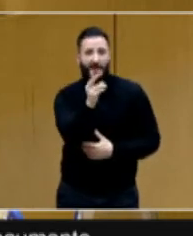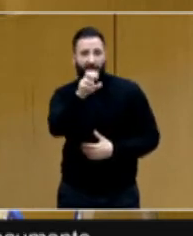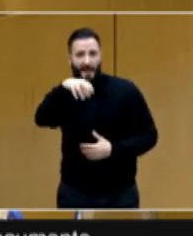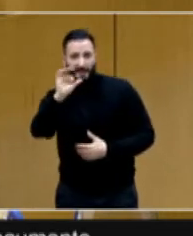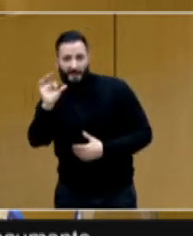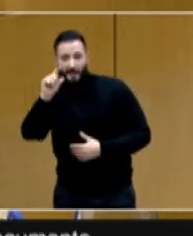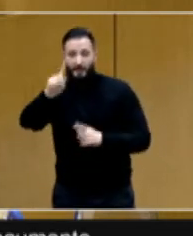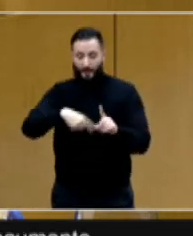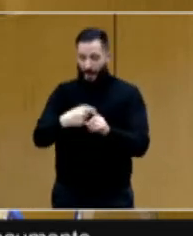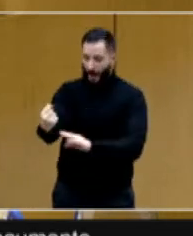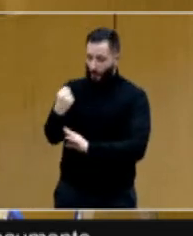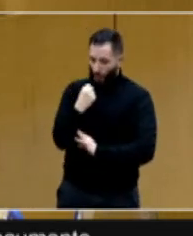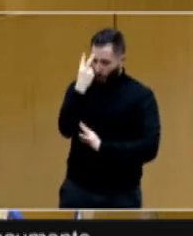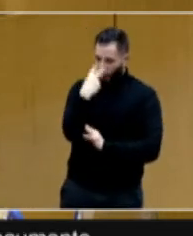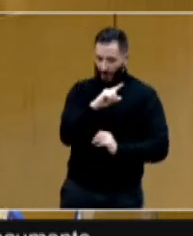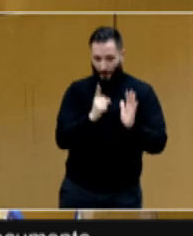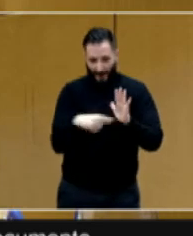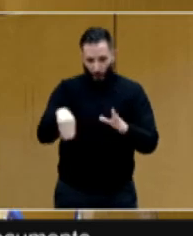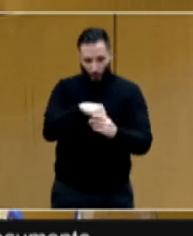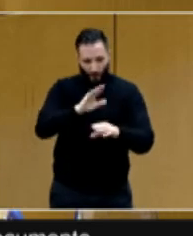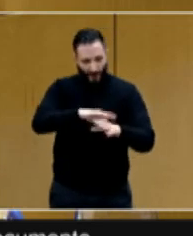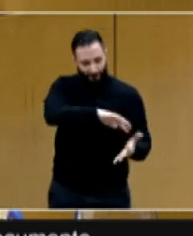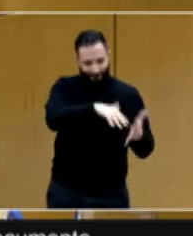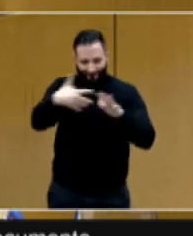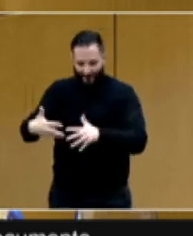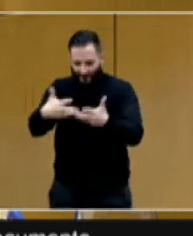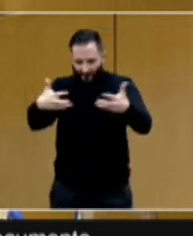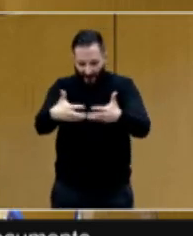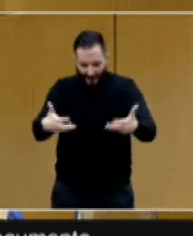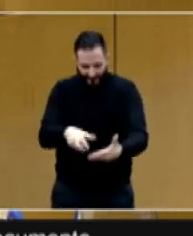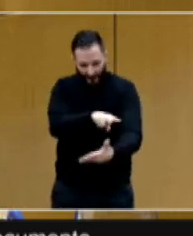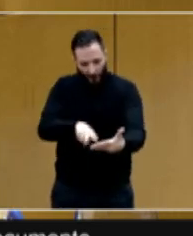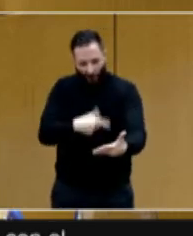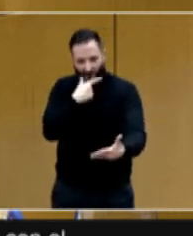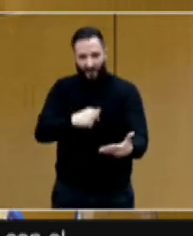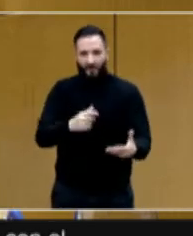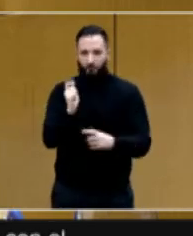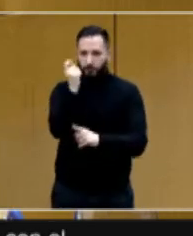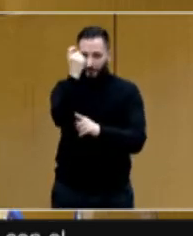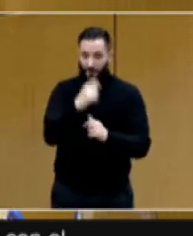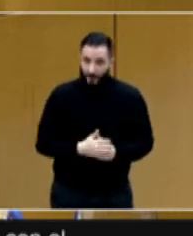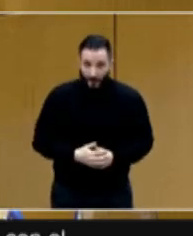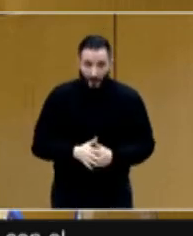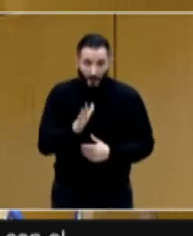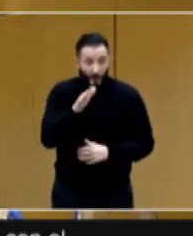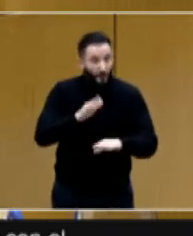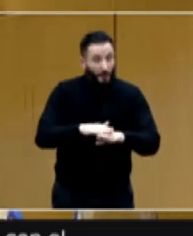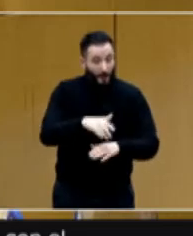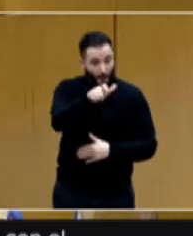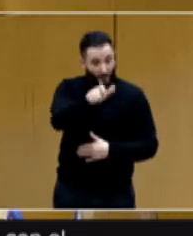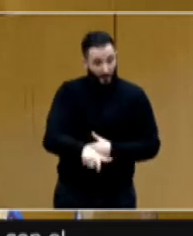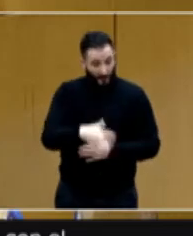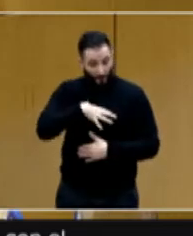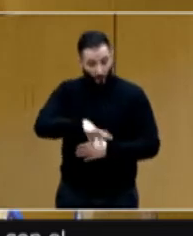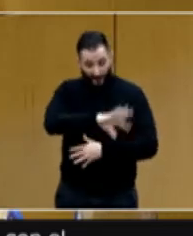plena inclusión entre documentos de lectura fácil documentos notariales de lectura fácil que es de enorme importancia porque la persona podrá llevarse un